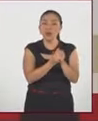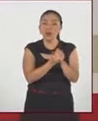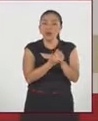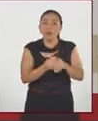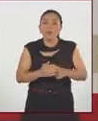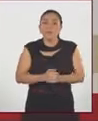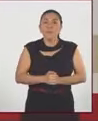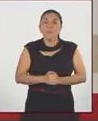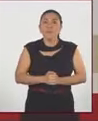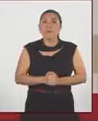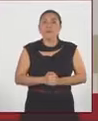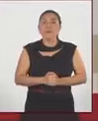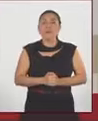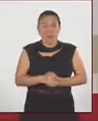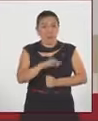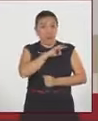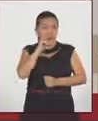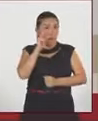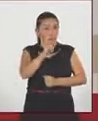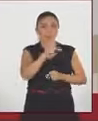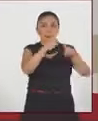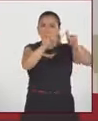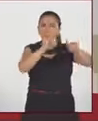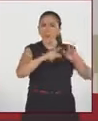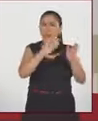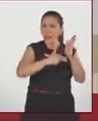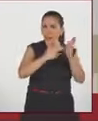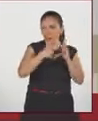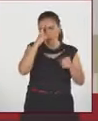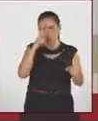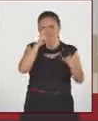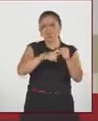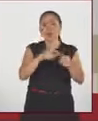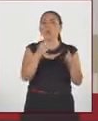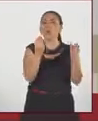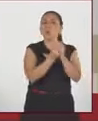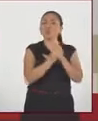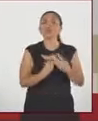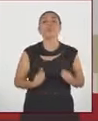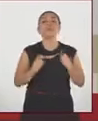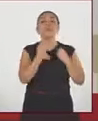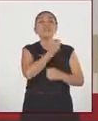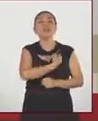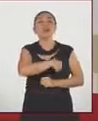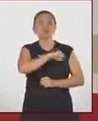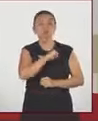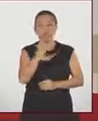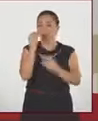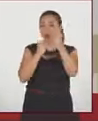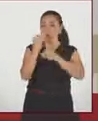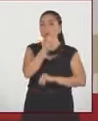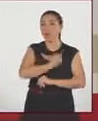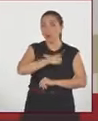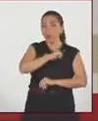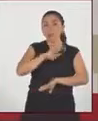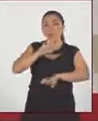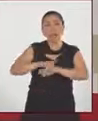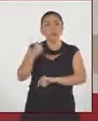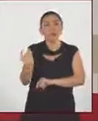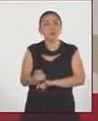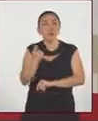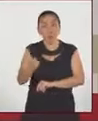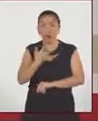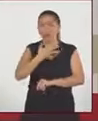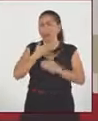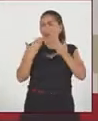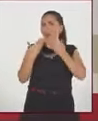en las herramientas que pueden visitar. Los invitamos a inscribirse en el curso Vive Saludable, Alimentación Saludable y Sostenible, que está